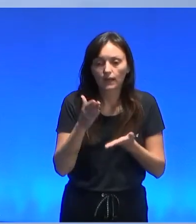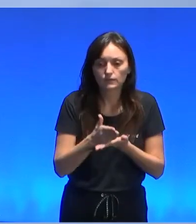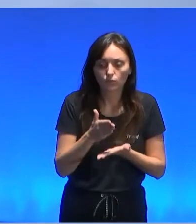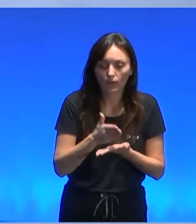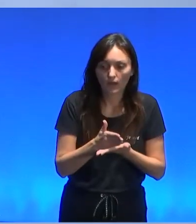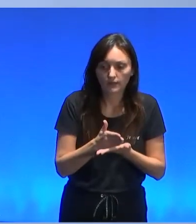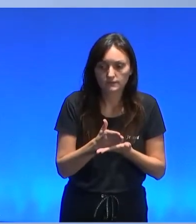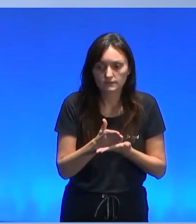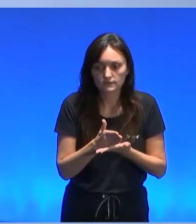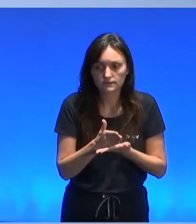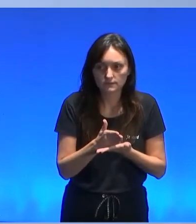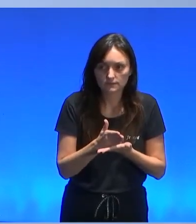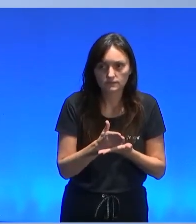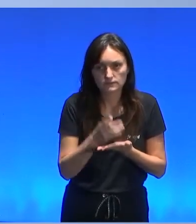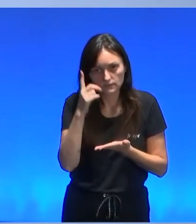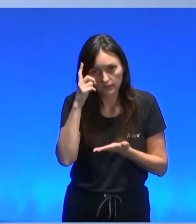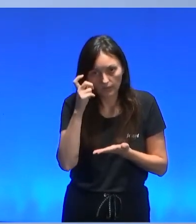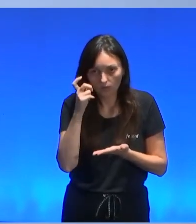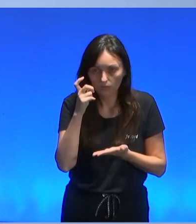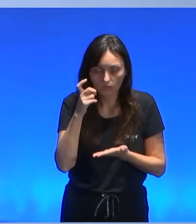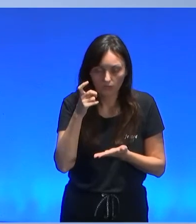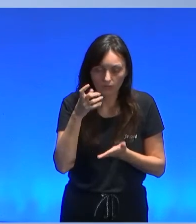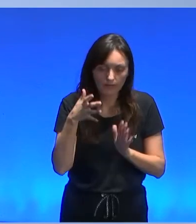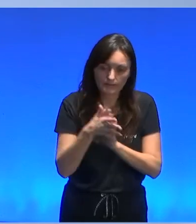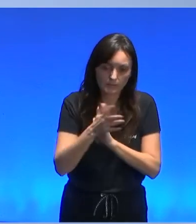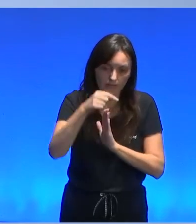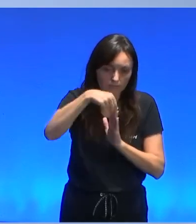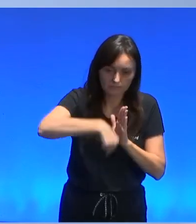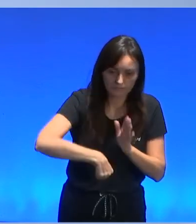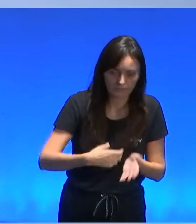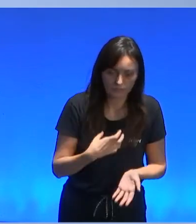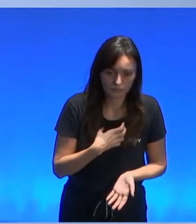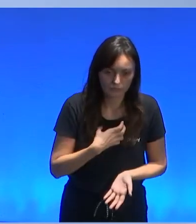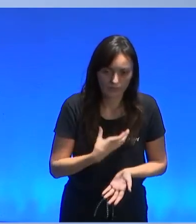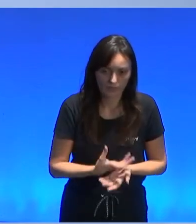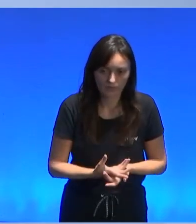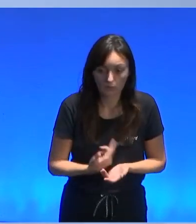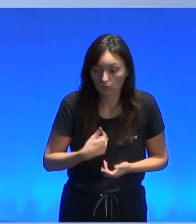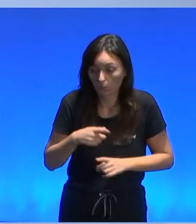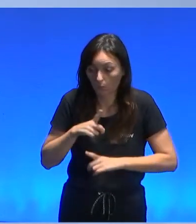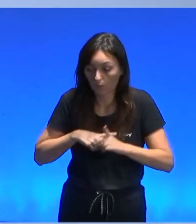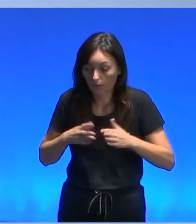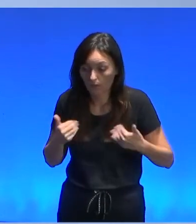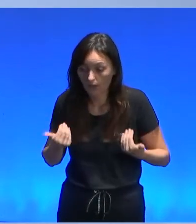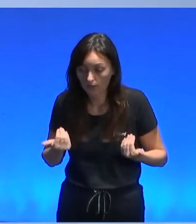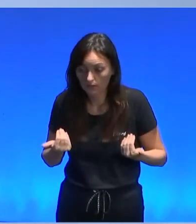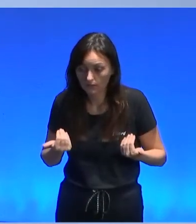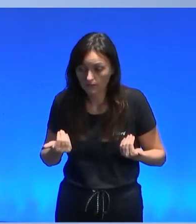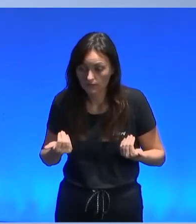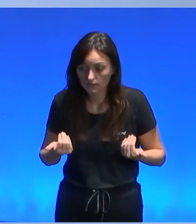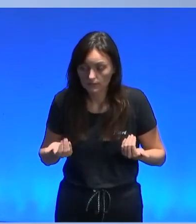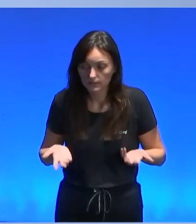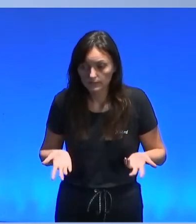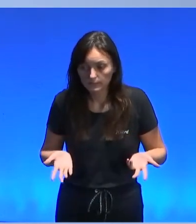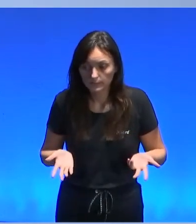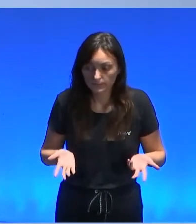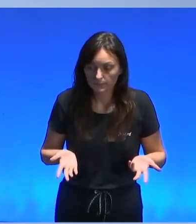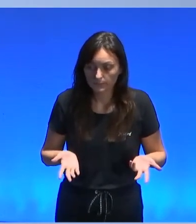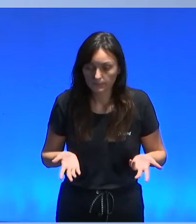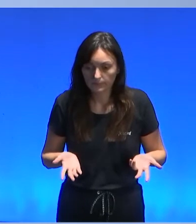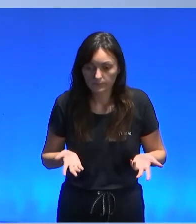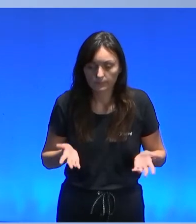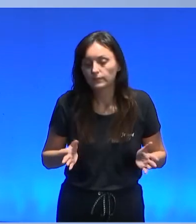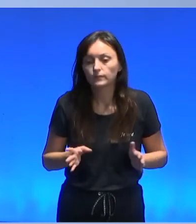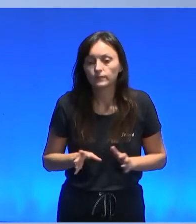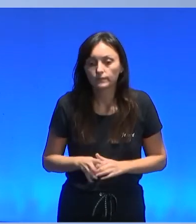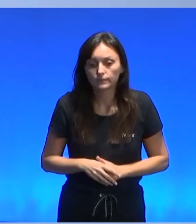creo que podemos entrar, porque si, bueno, yo no tengo problemas, pero es